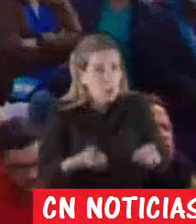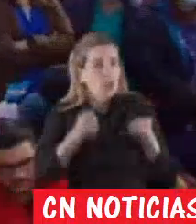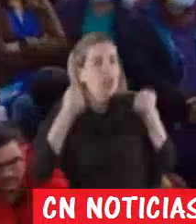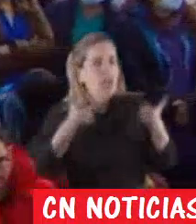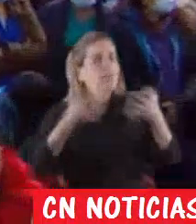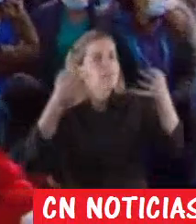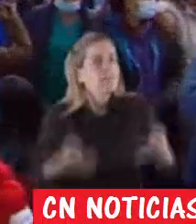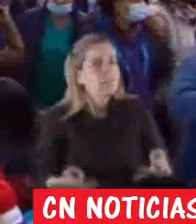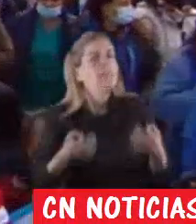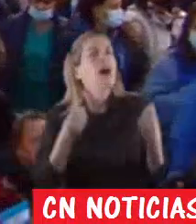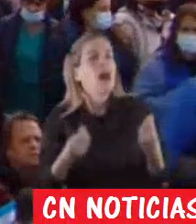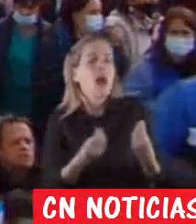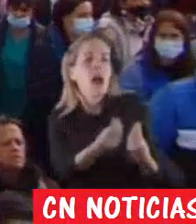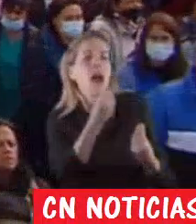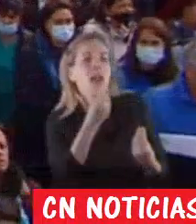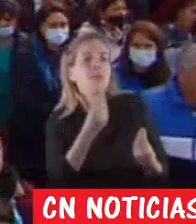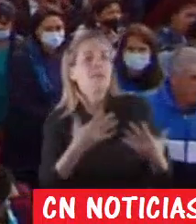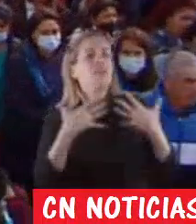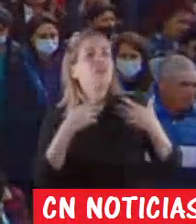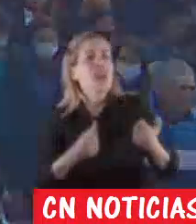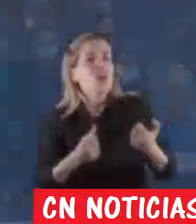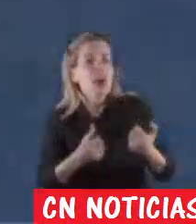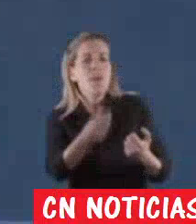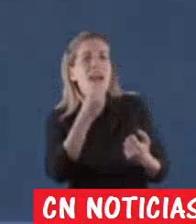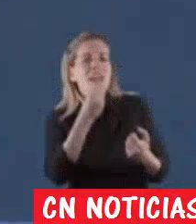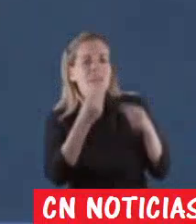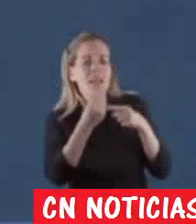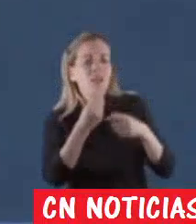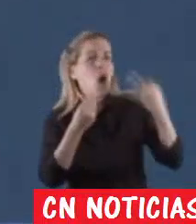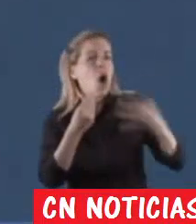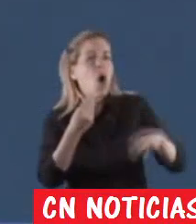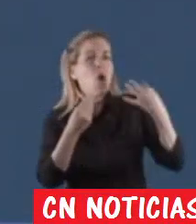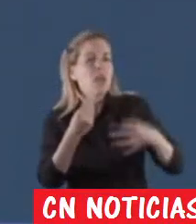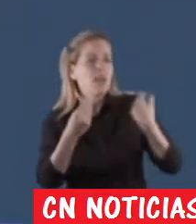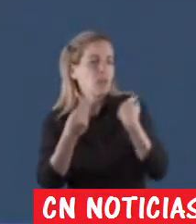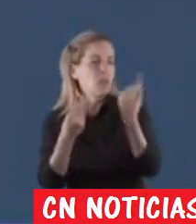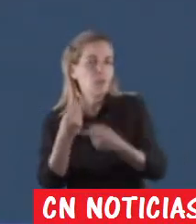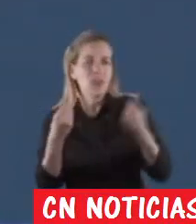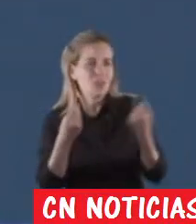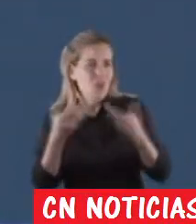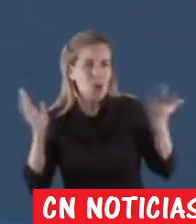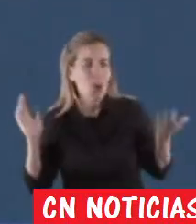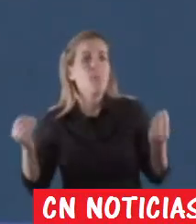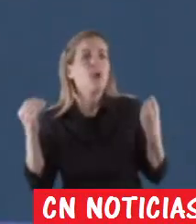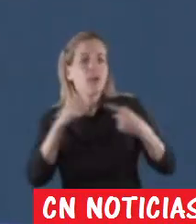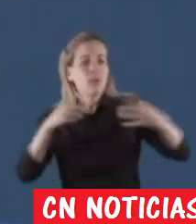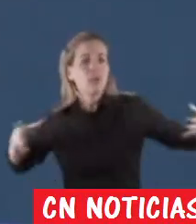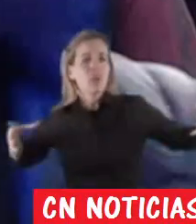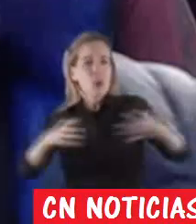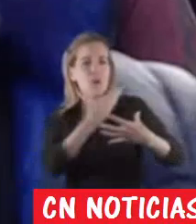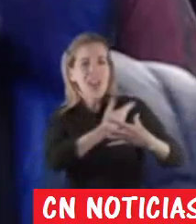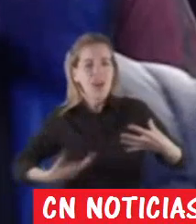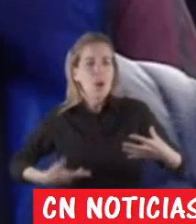la alimentación, que es una obligación, no como funcionarios, sino como peronistas de esta coalición